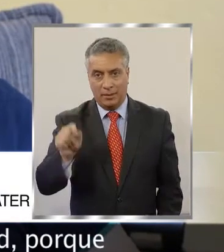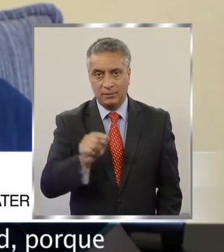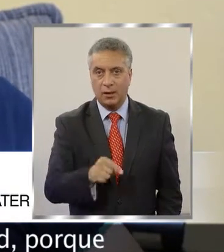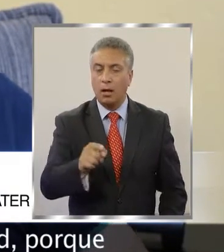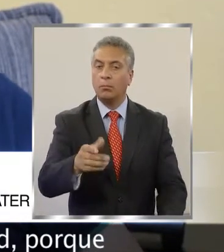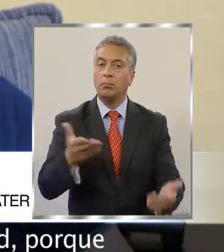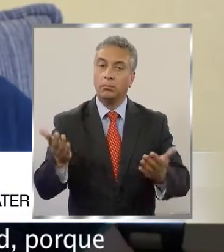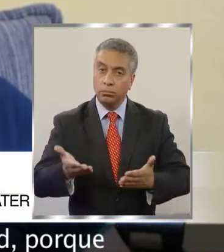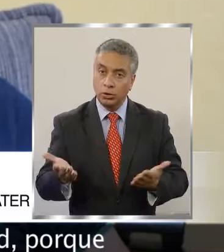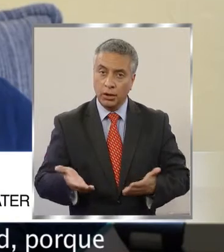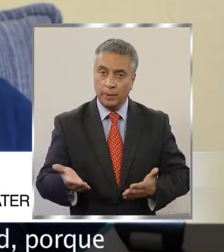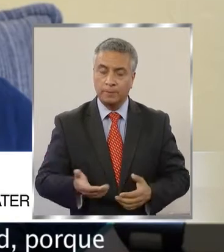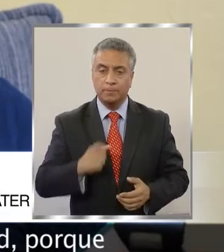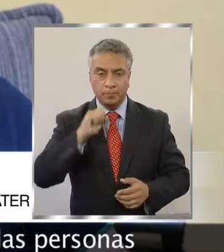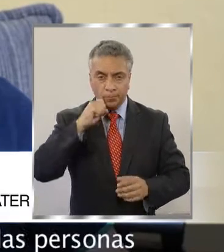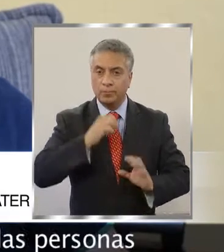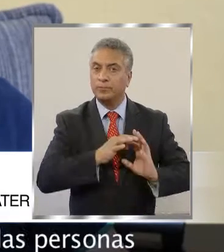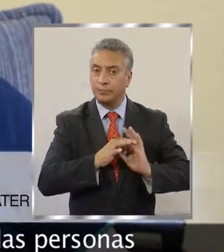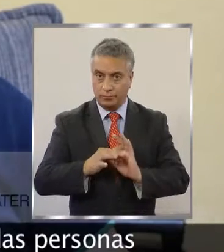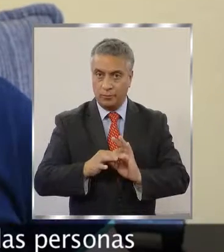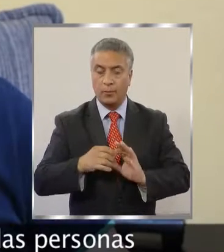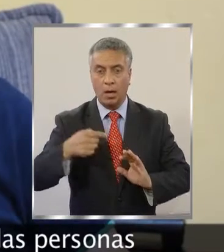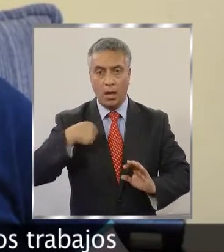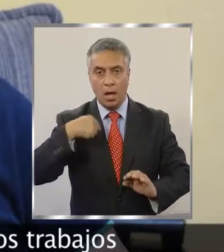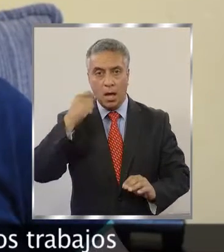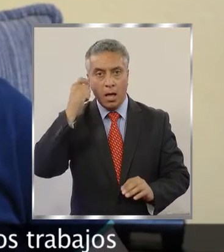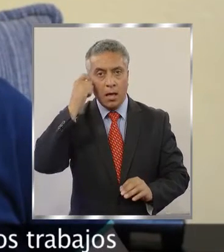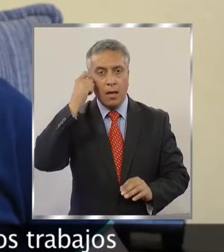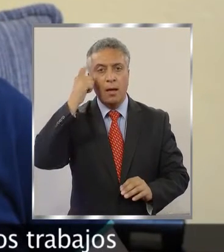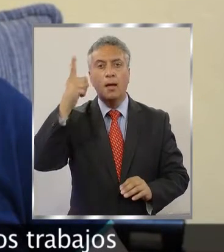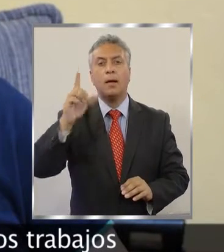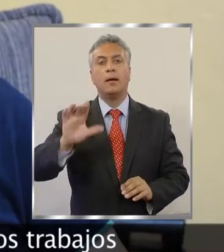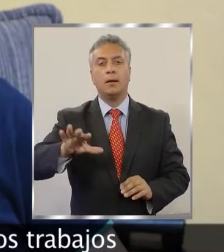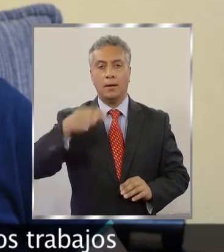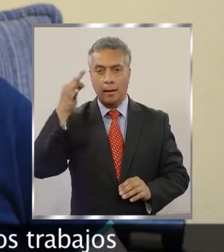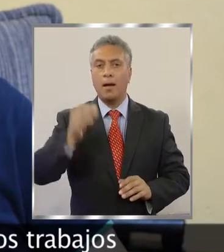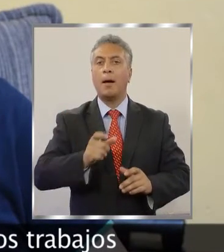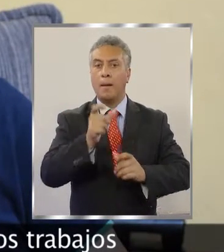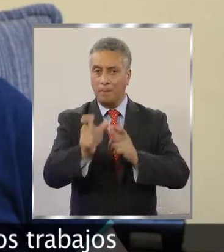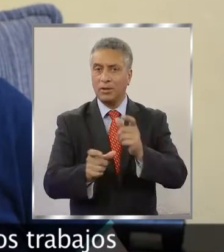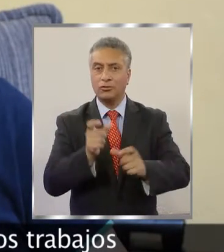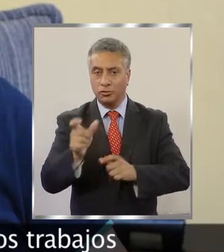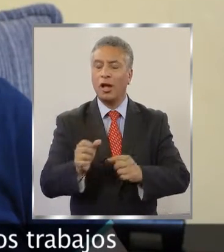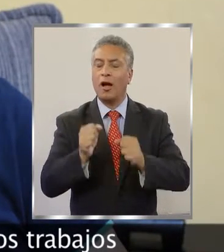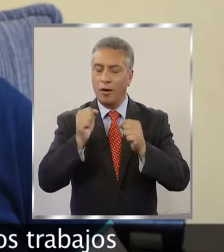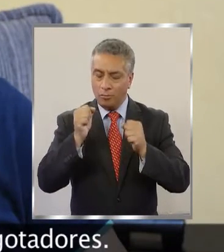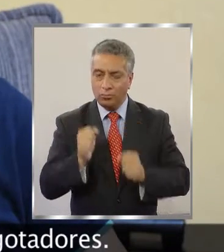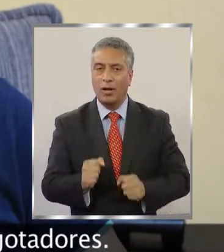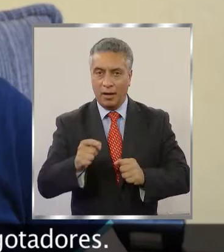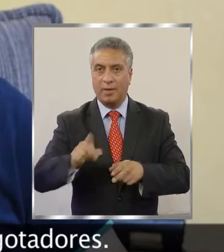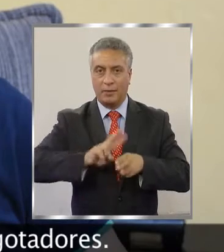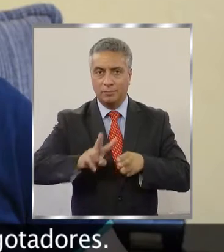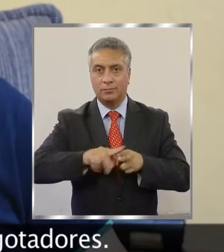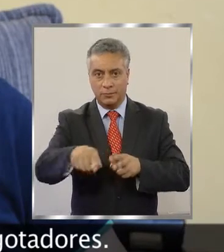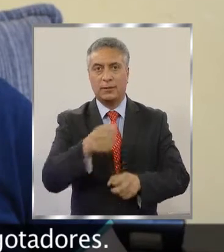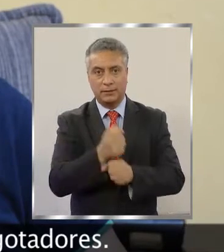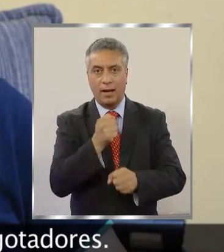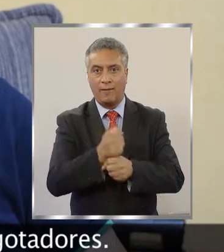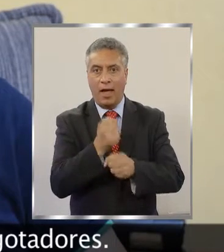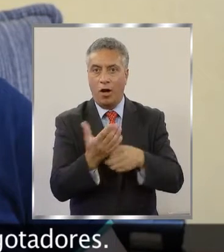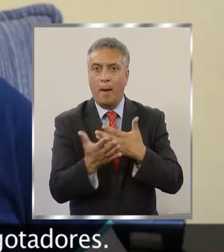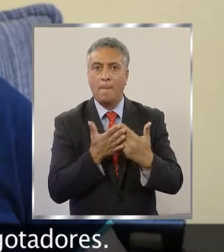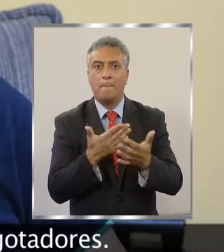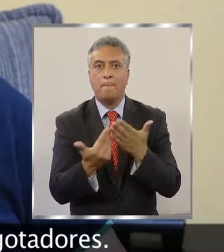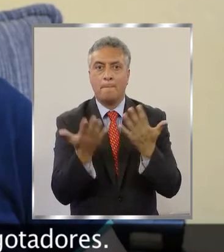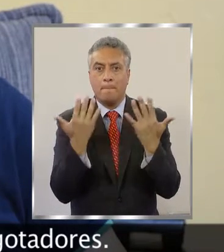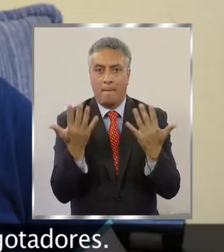Porque nos hemos dado cuenta que las personas no solo pueden realizar estos trabajos manuales,